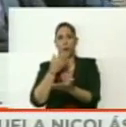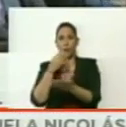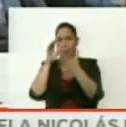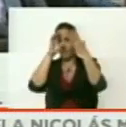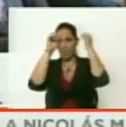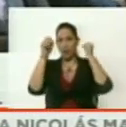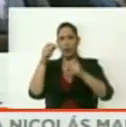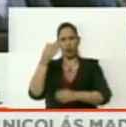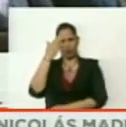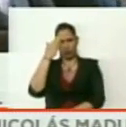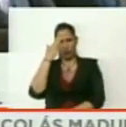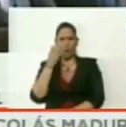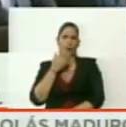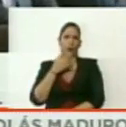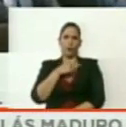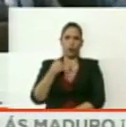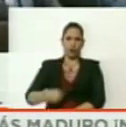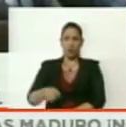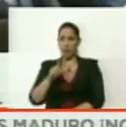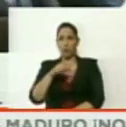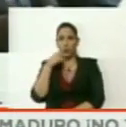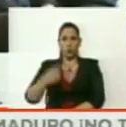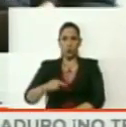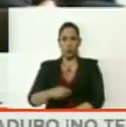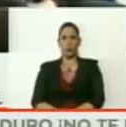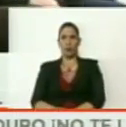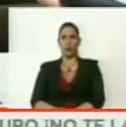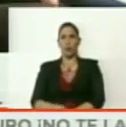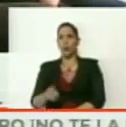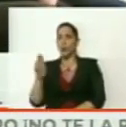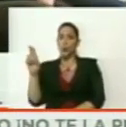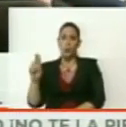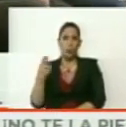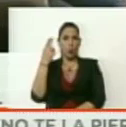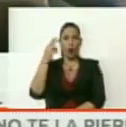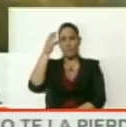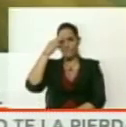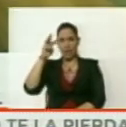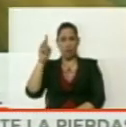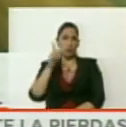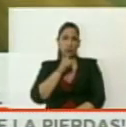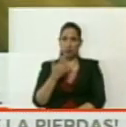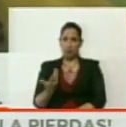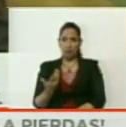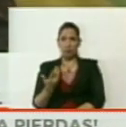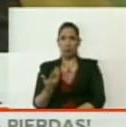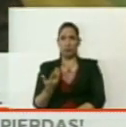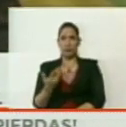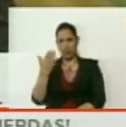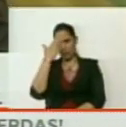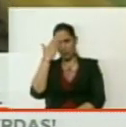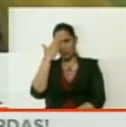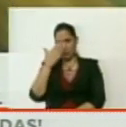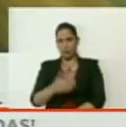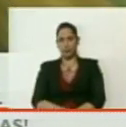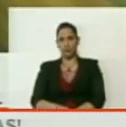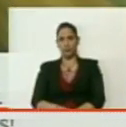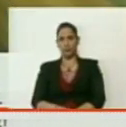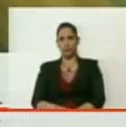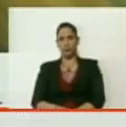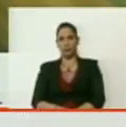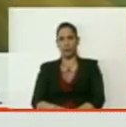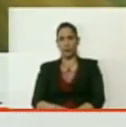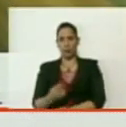sé que allí no estuvo China, no estuvo Rusia, no estuvo Uruguay, no estuvo México, que sabemos que